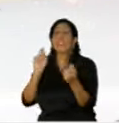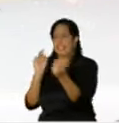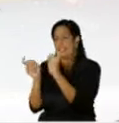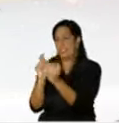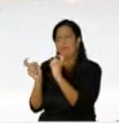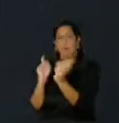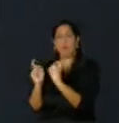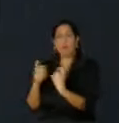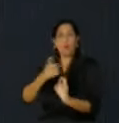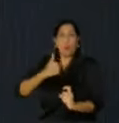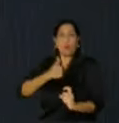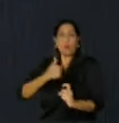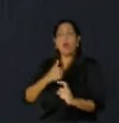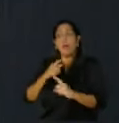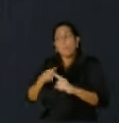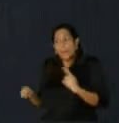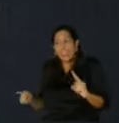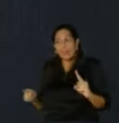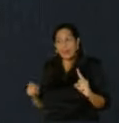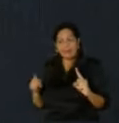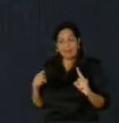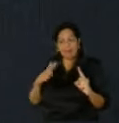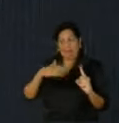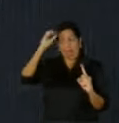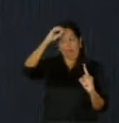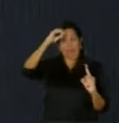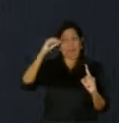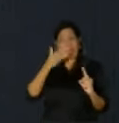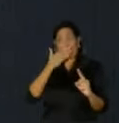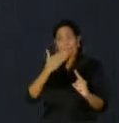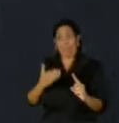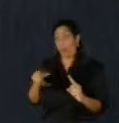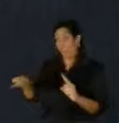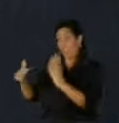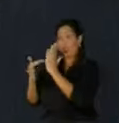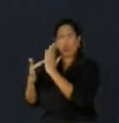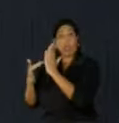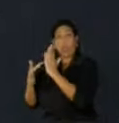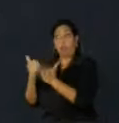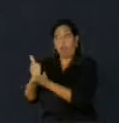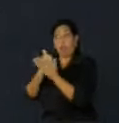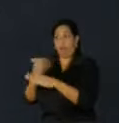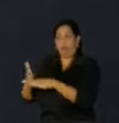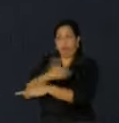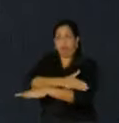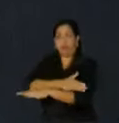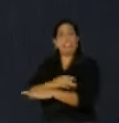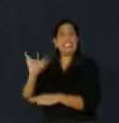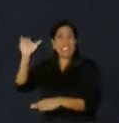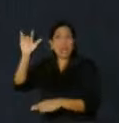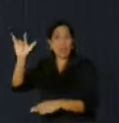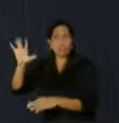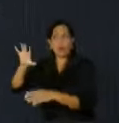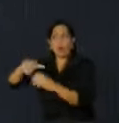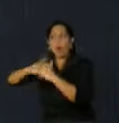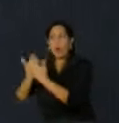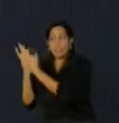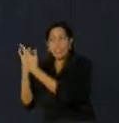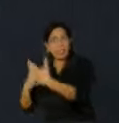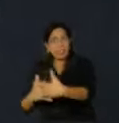hacer, pero dentro de todo ha sido mejor. Yo digo, ha sido para progresar dentro del mismo aeropuerto y de cómo se maneja la situación y cómo se